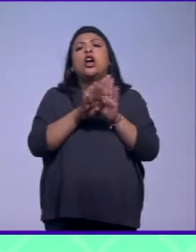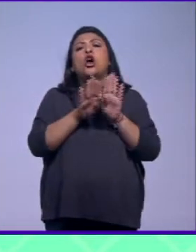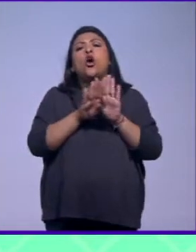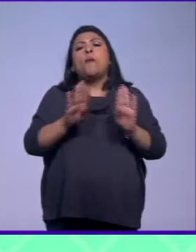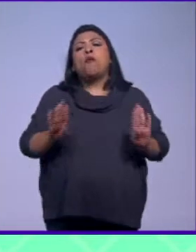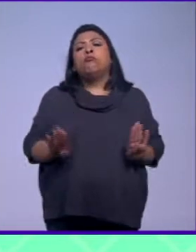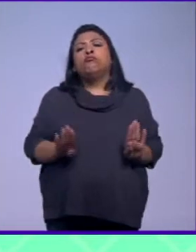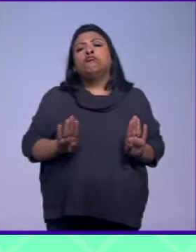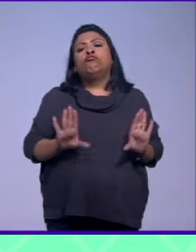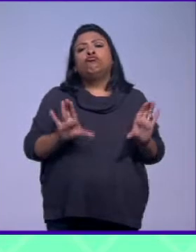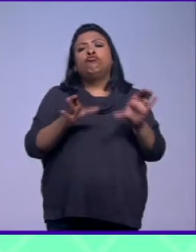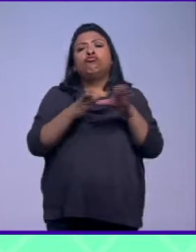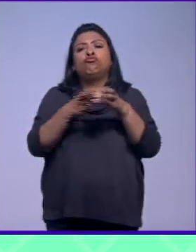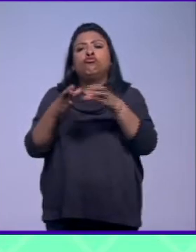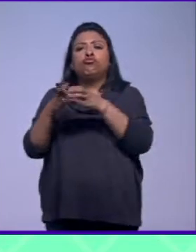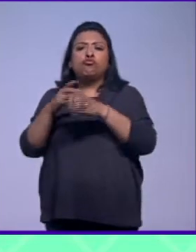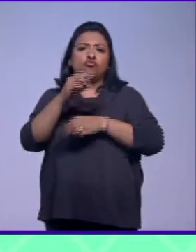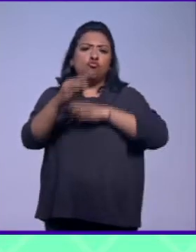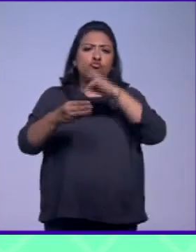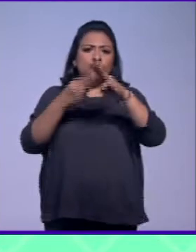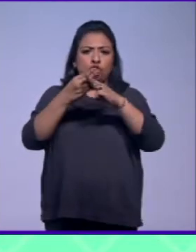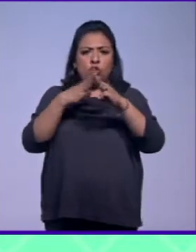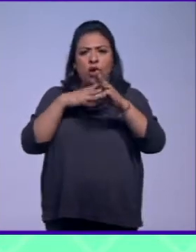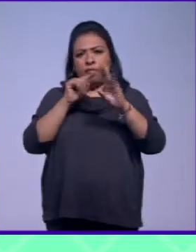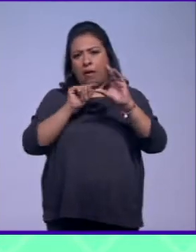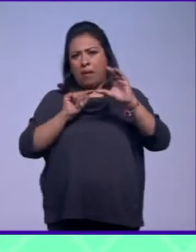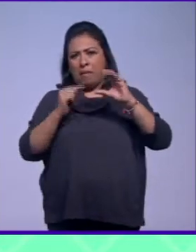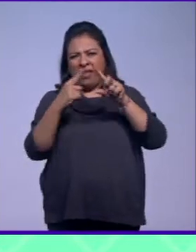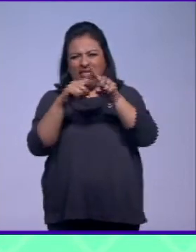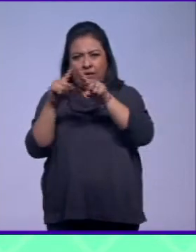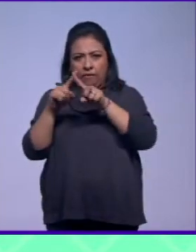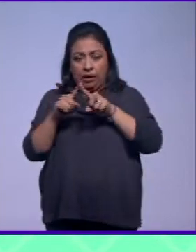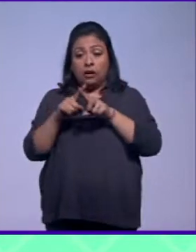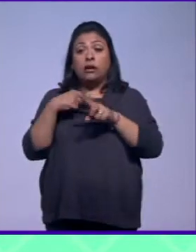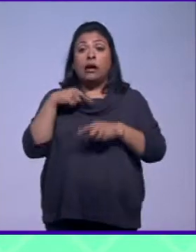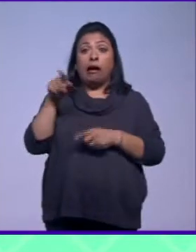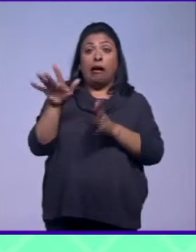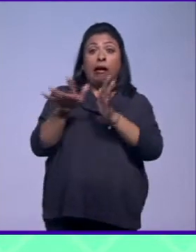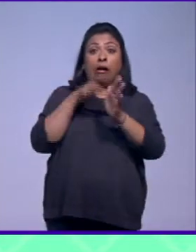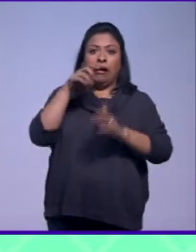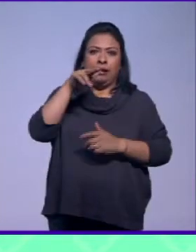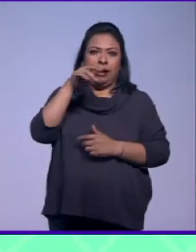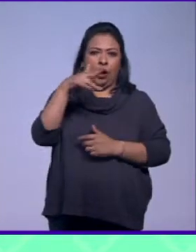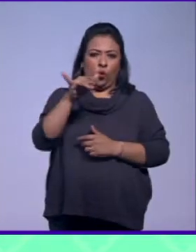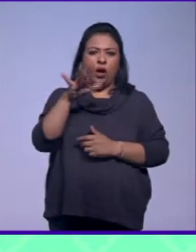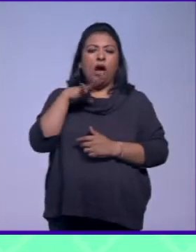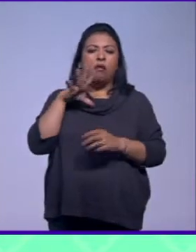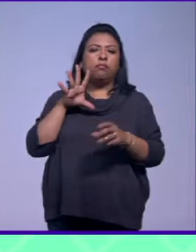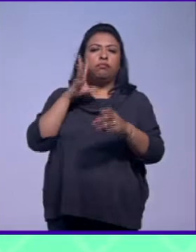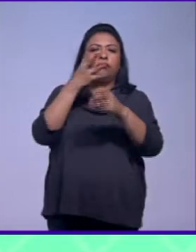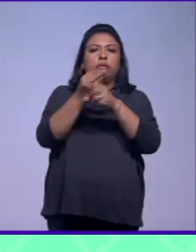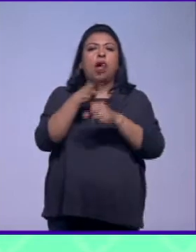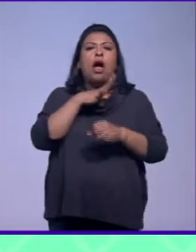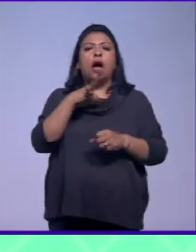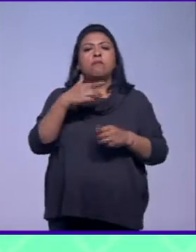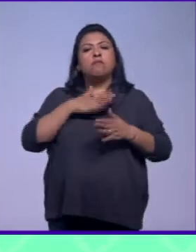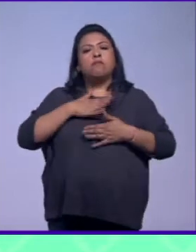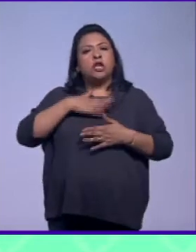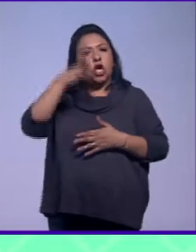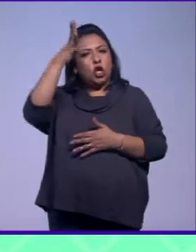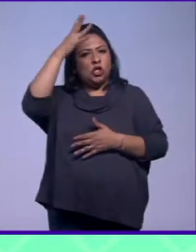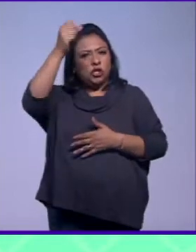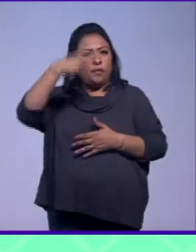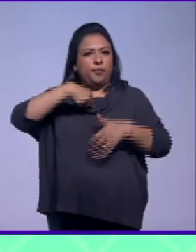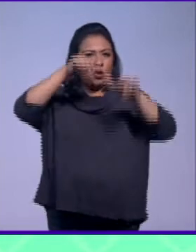alrededor del mundo nahui ollin retoma todo todo lo que está sucediendo en estas vanguardias y lo adapta a su conceptualización del